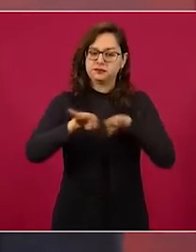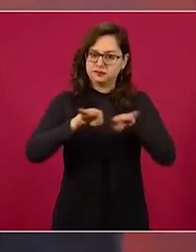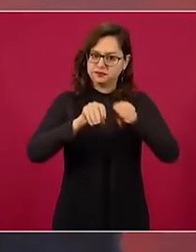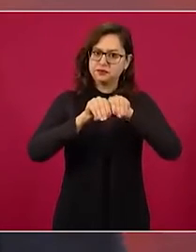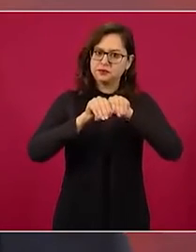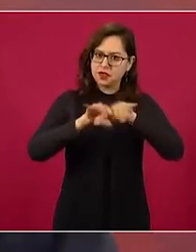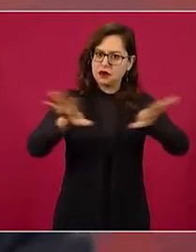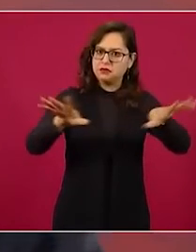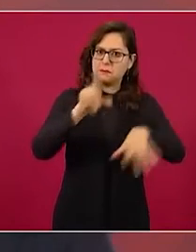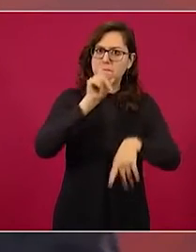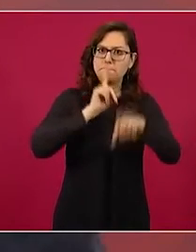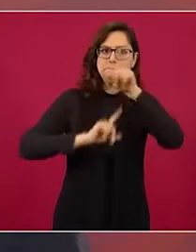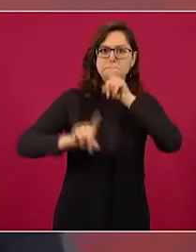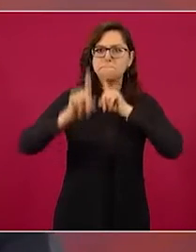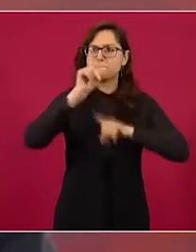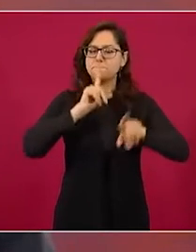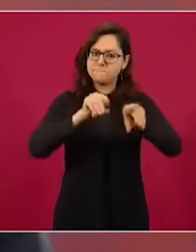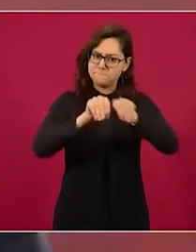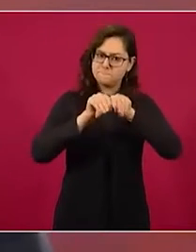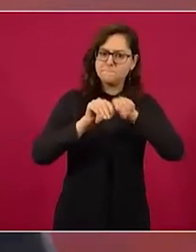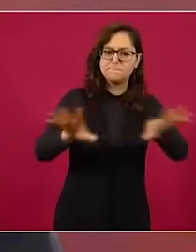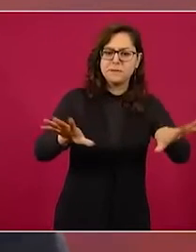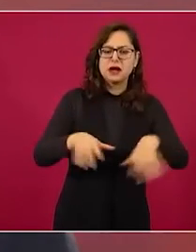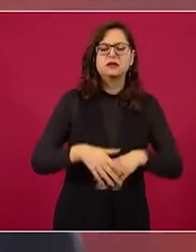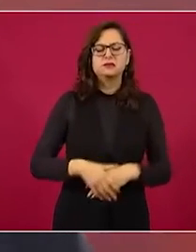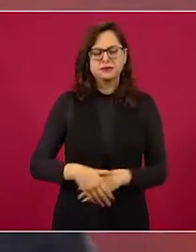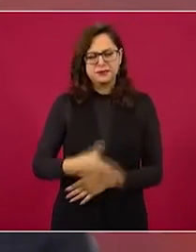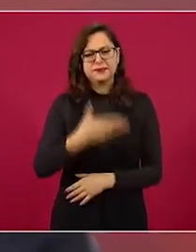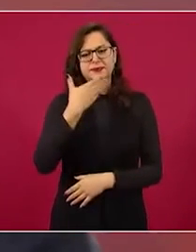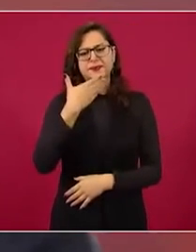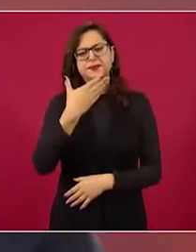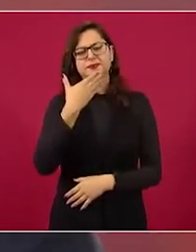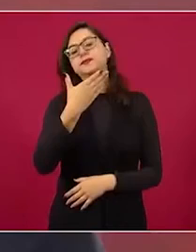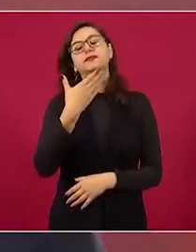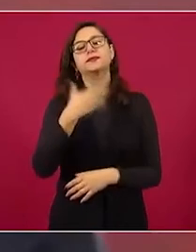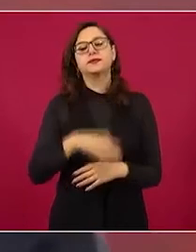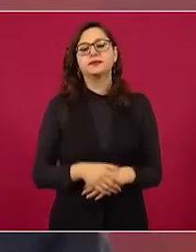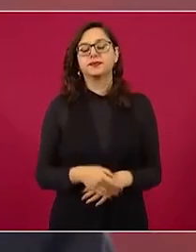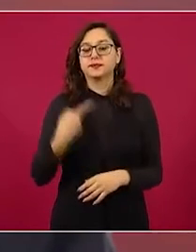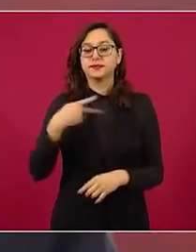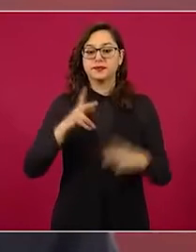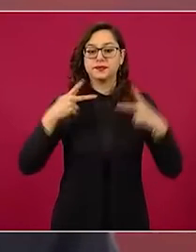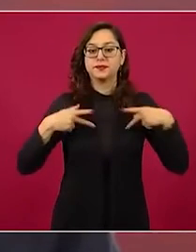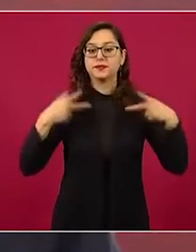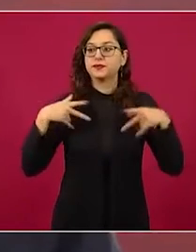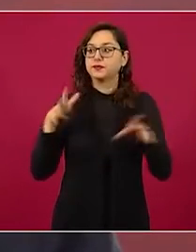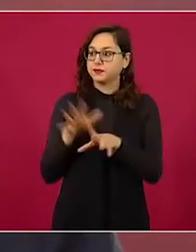tenga información. ¿Por qué nada más van a informar los servidores públicos?